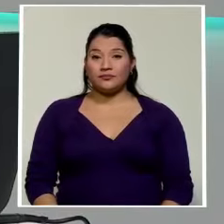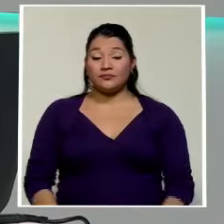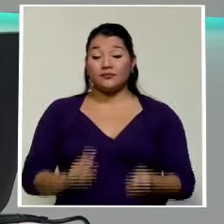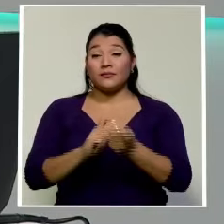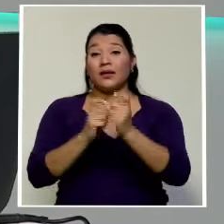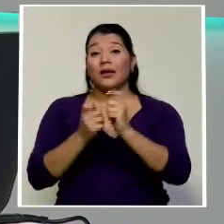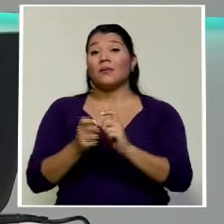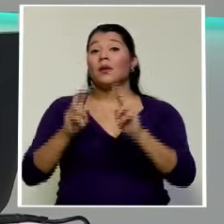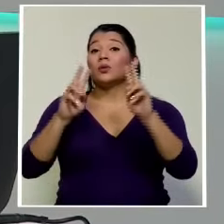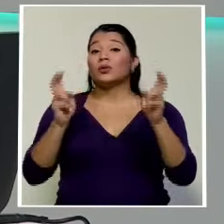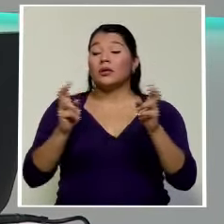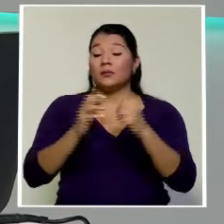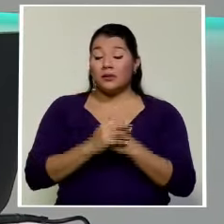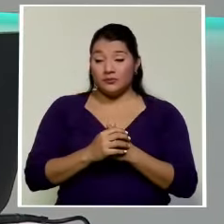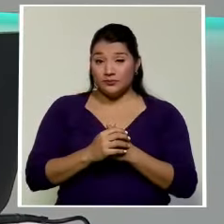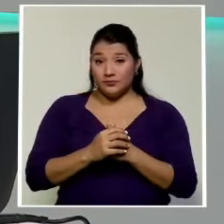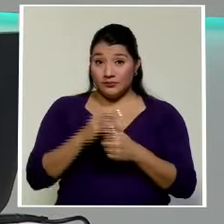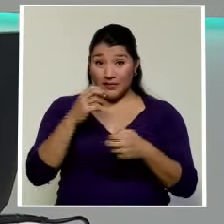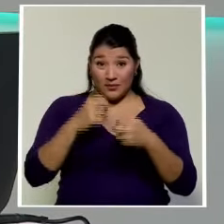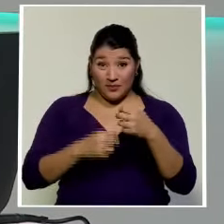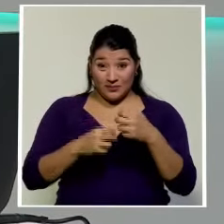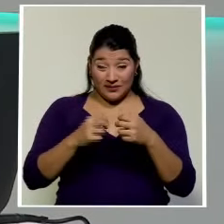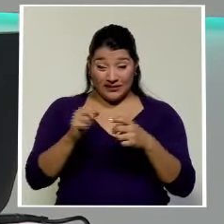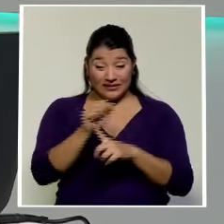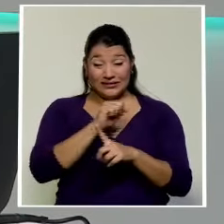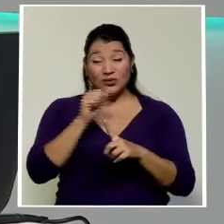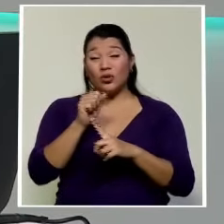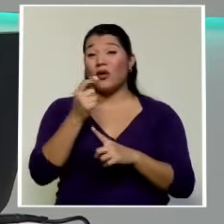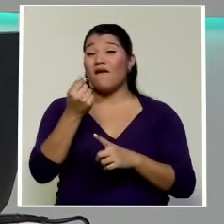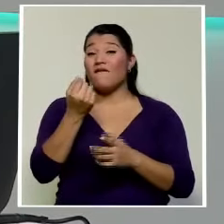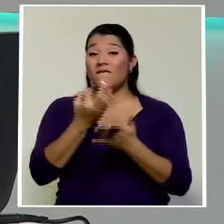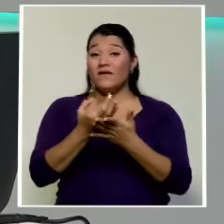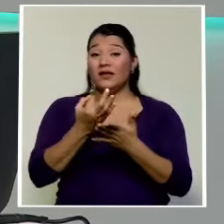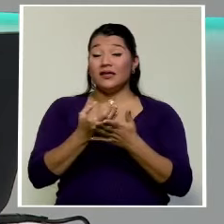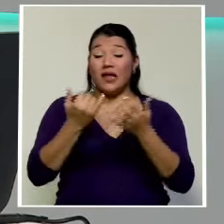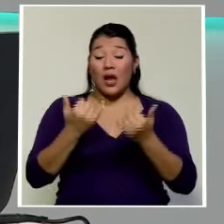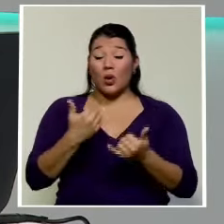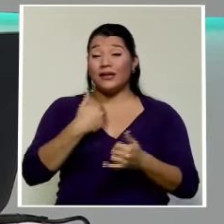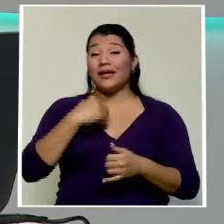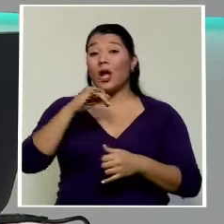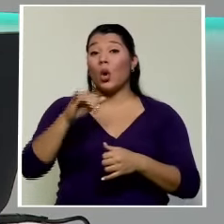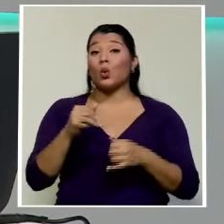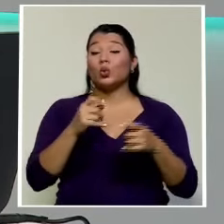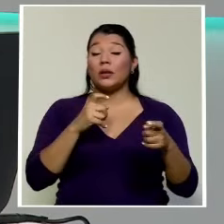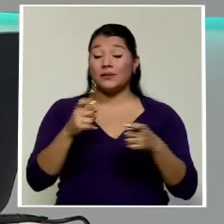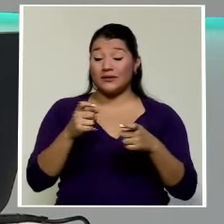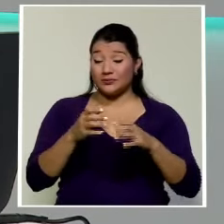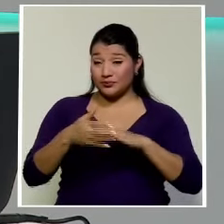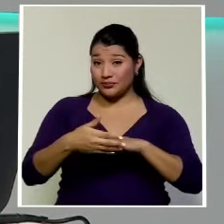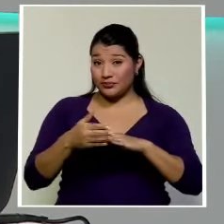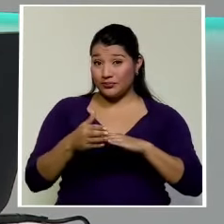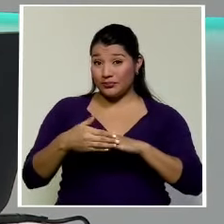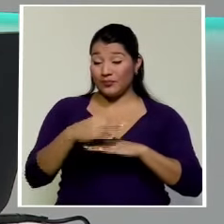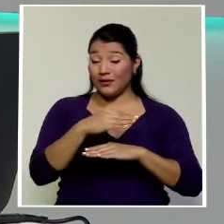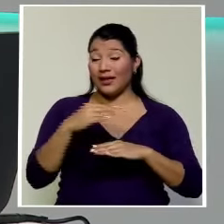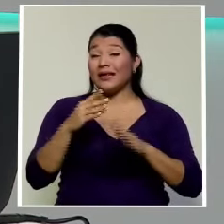Cambiamos de tema. Pese a la crítica situación financiera que vive la Junta de Administración Portuaria y de